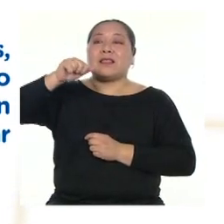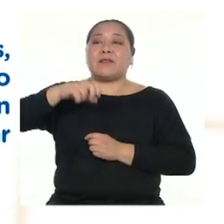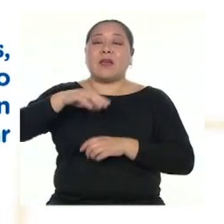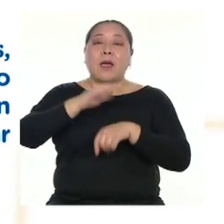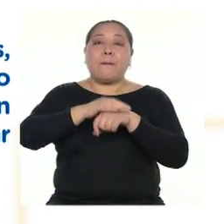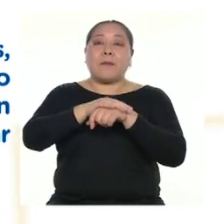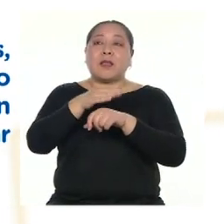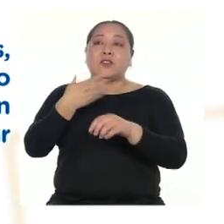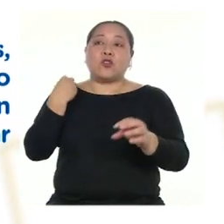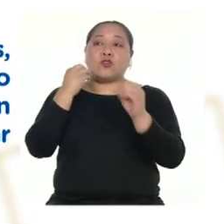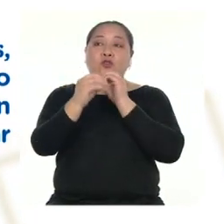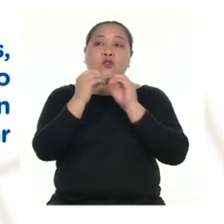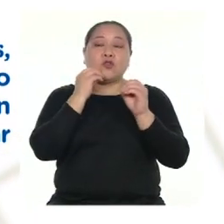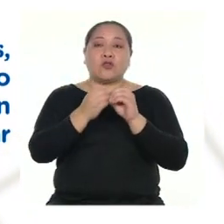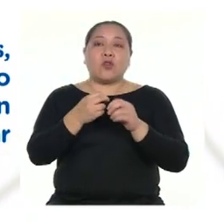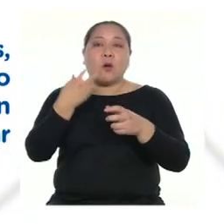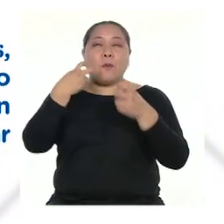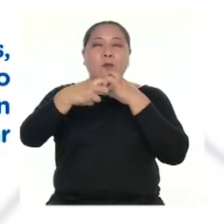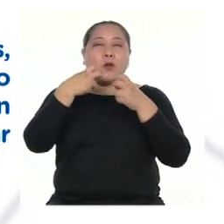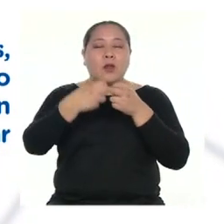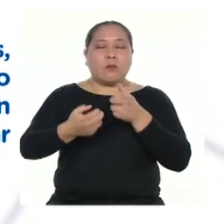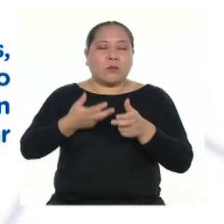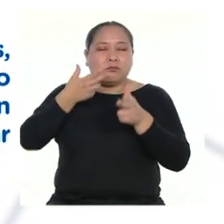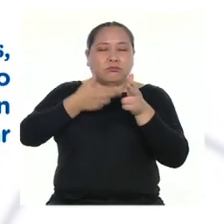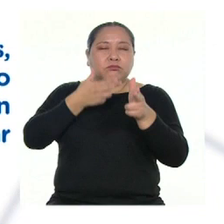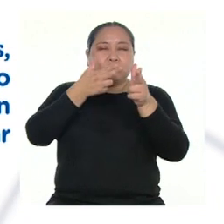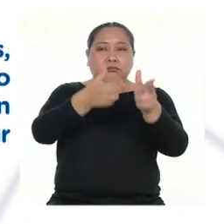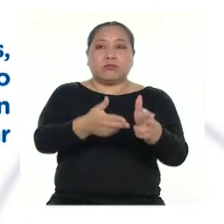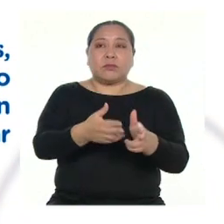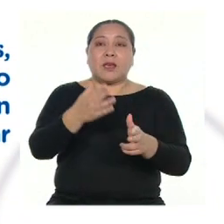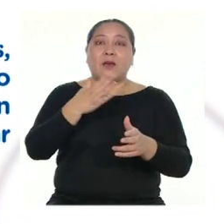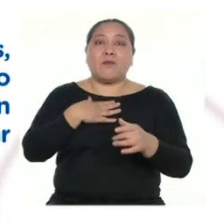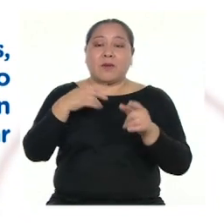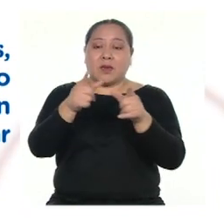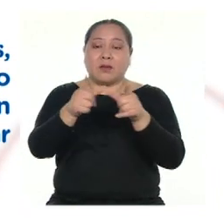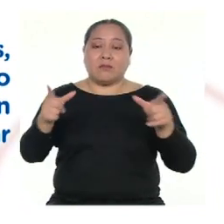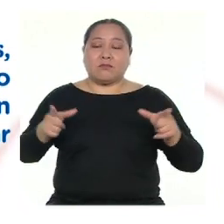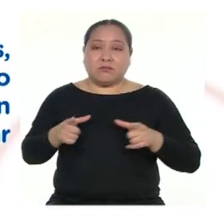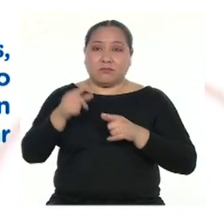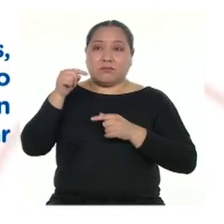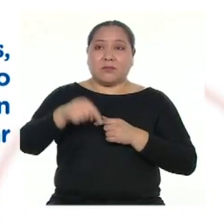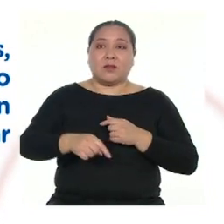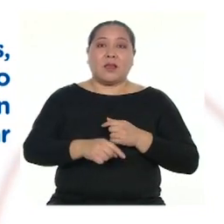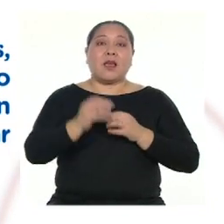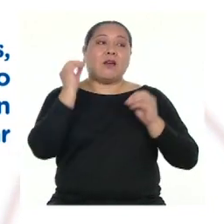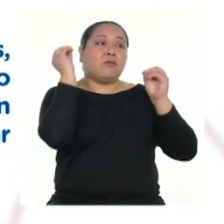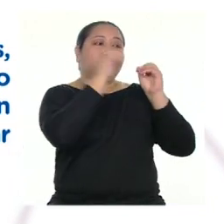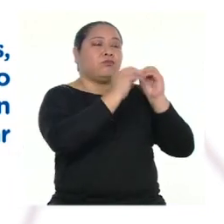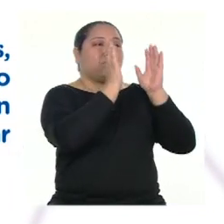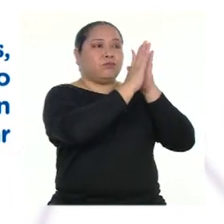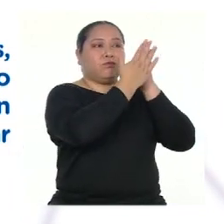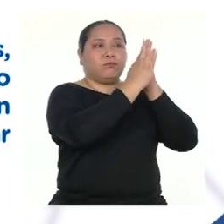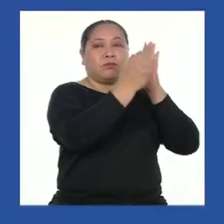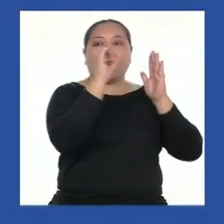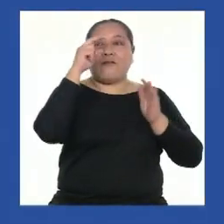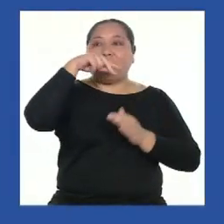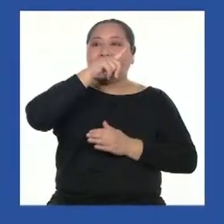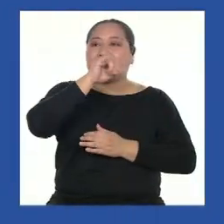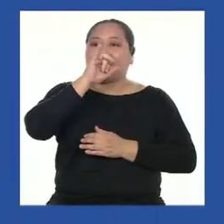solución al caos vehicular en mi localidad, que crearemos en el fanzine que estamos trabajando con el resto de áreas en el